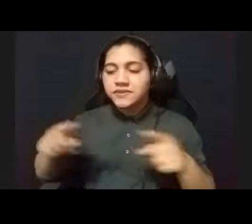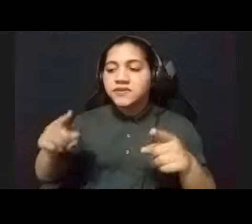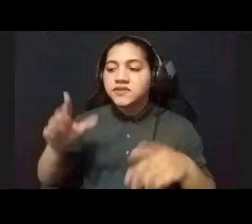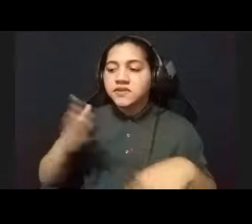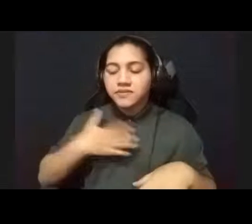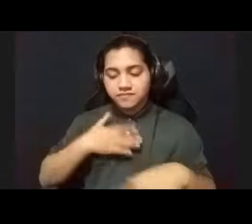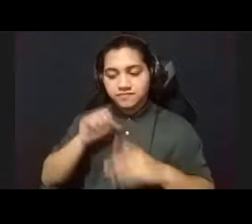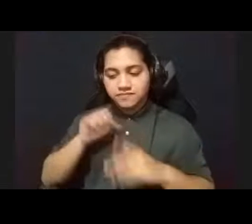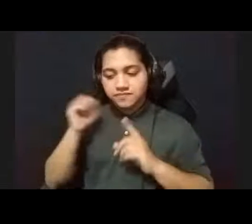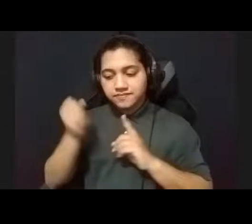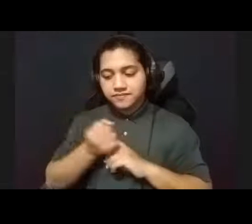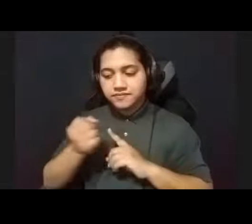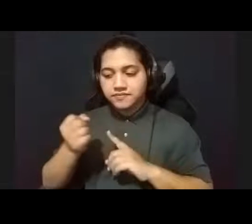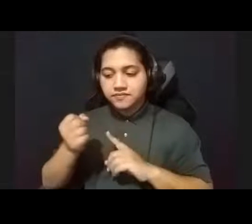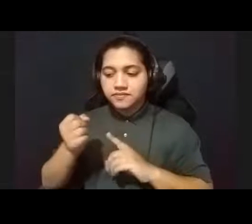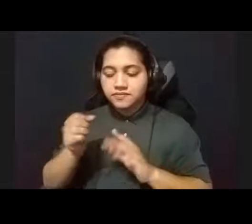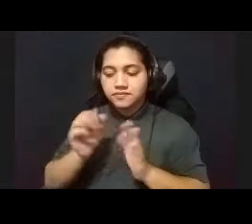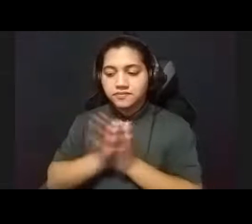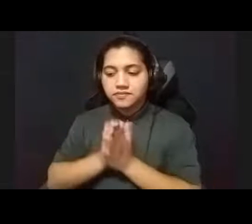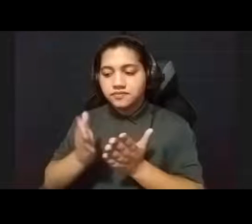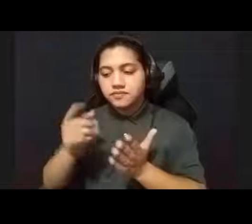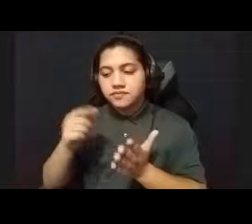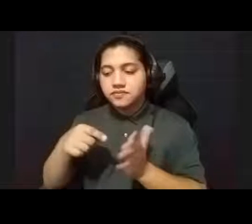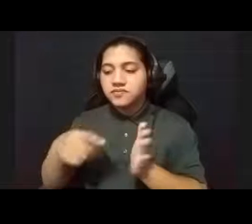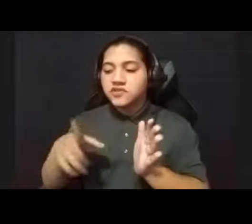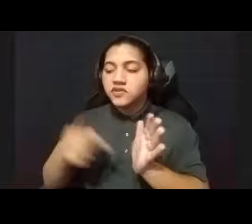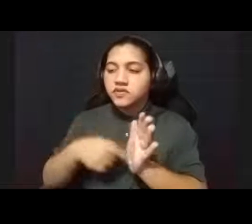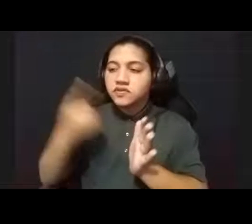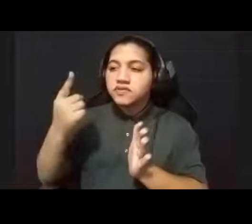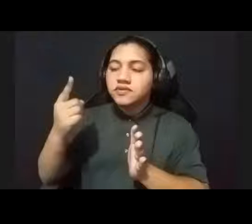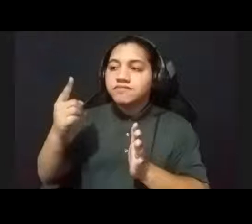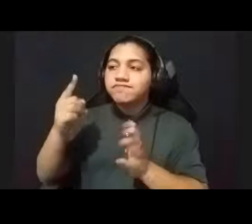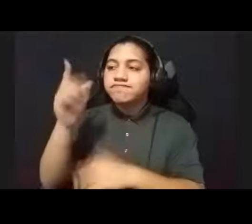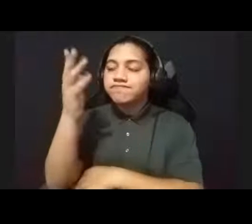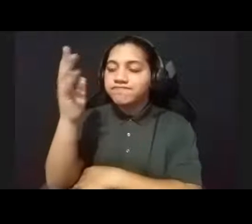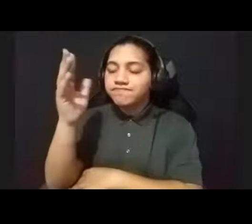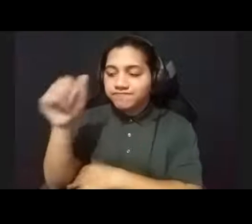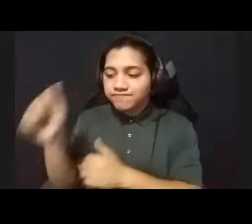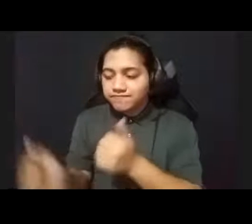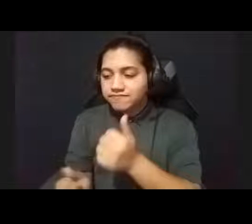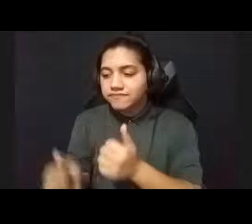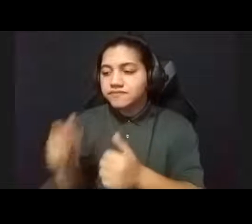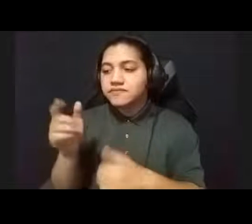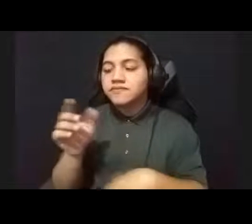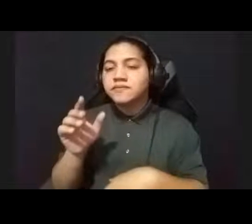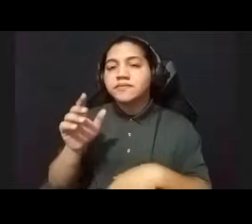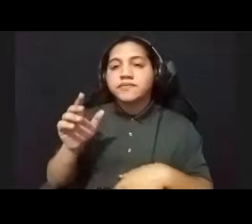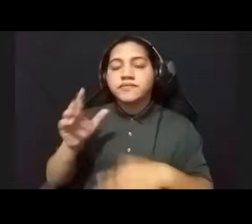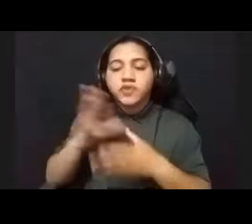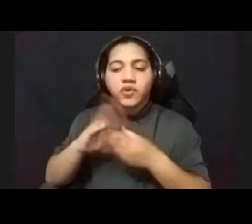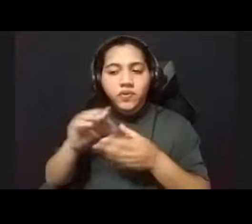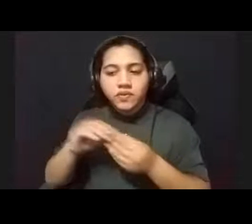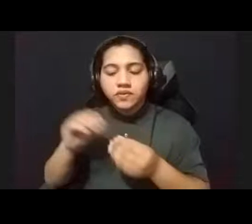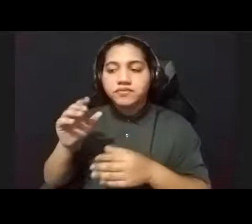caso llegaron en el libro Érase una vez bajo las palmeras y Érase una vez bajo los yagrumos, cuentos